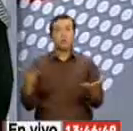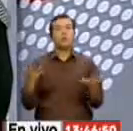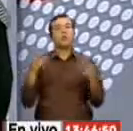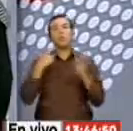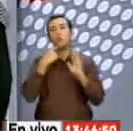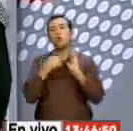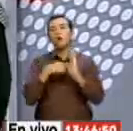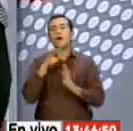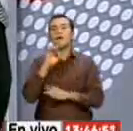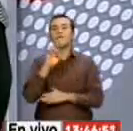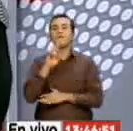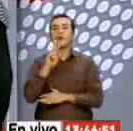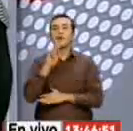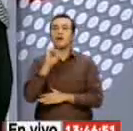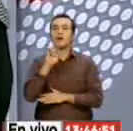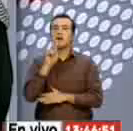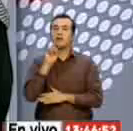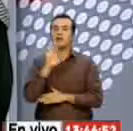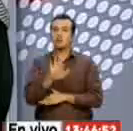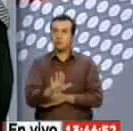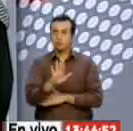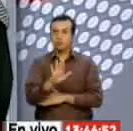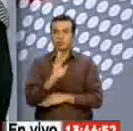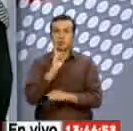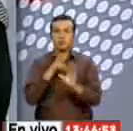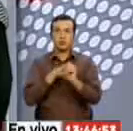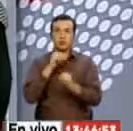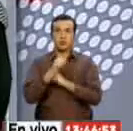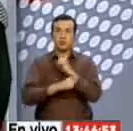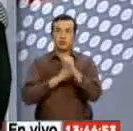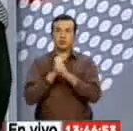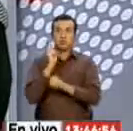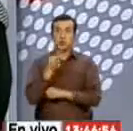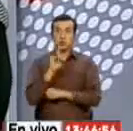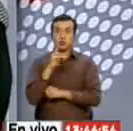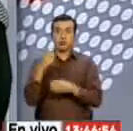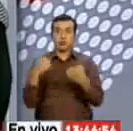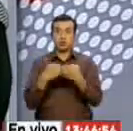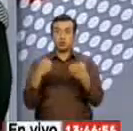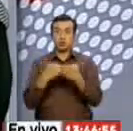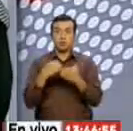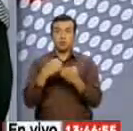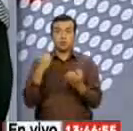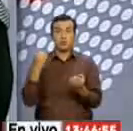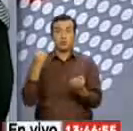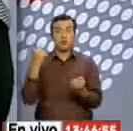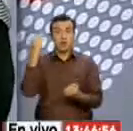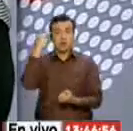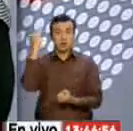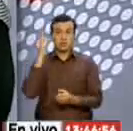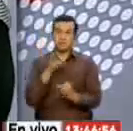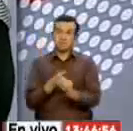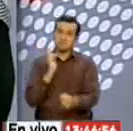caso de Franklin Guerra, quien no continuaría en la temporada 2018 con el equipo de El Nacional. Revisemos.